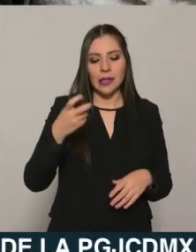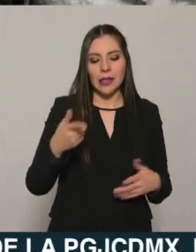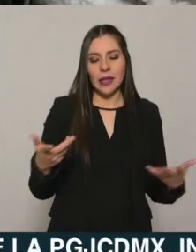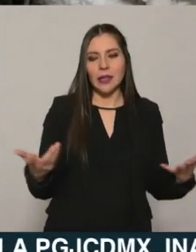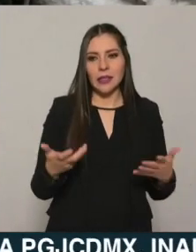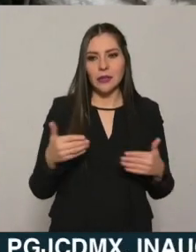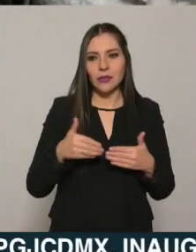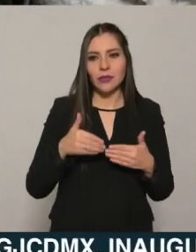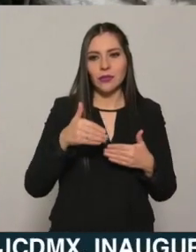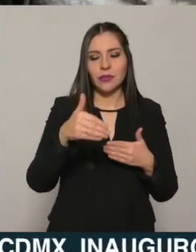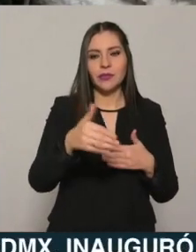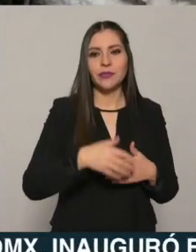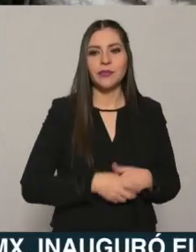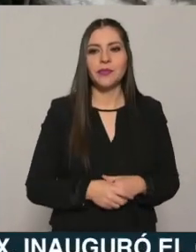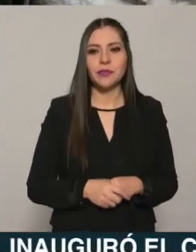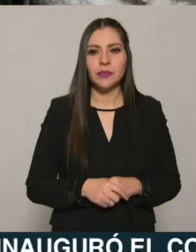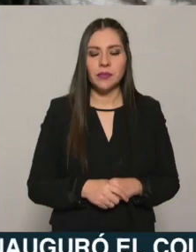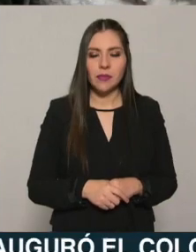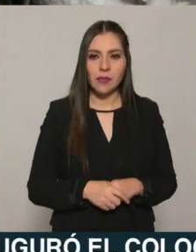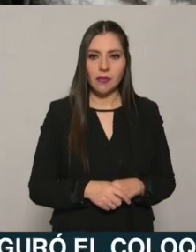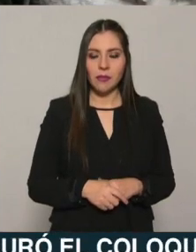que realizaste? Pues